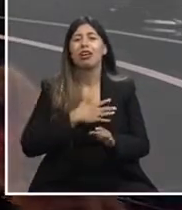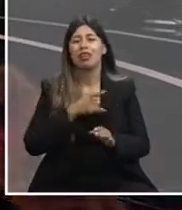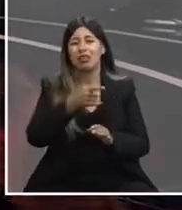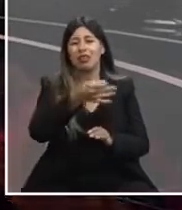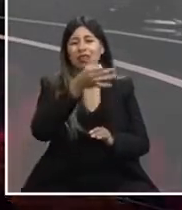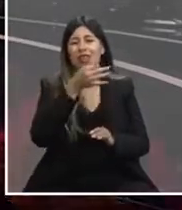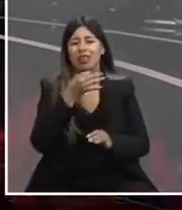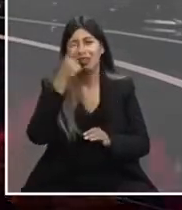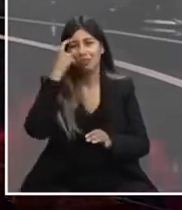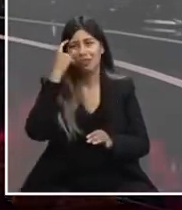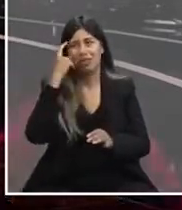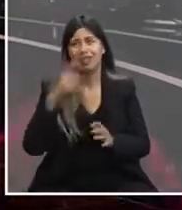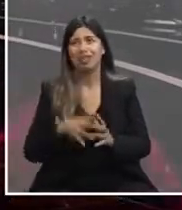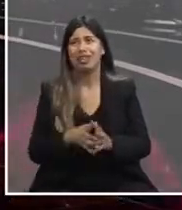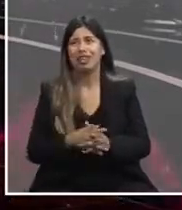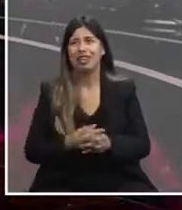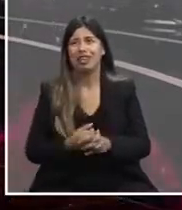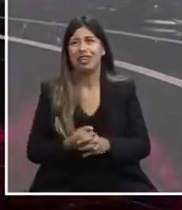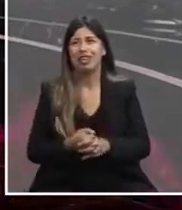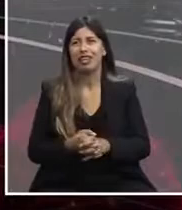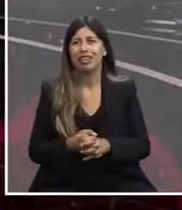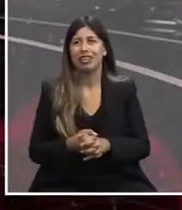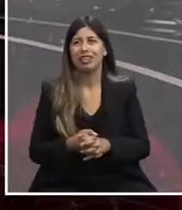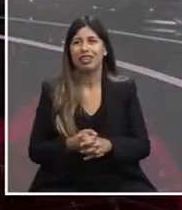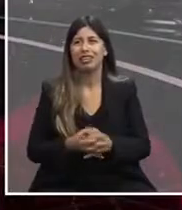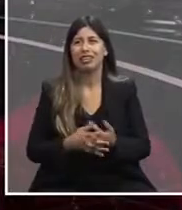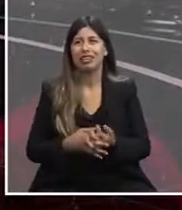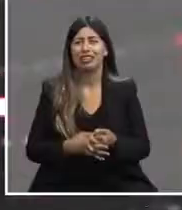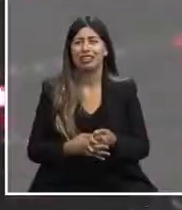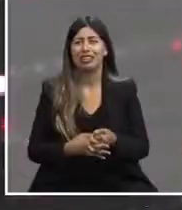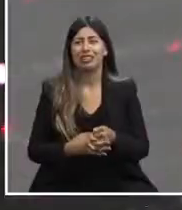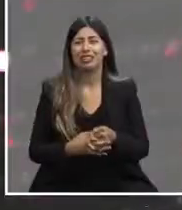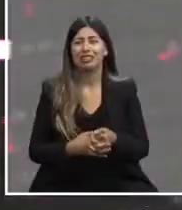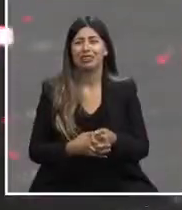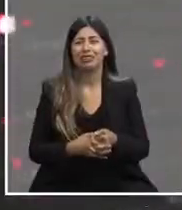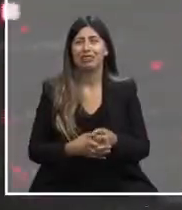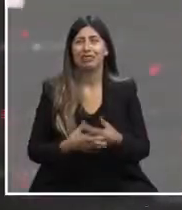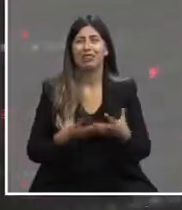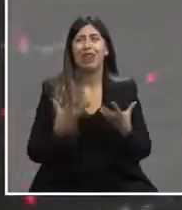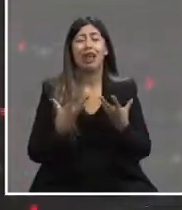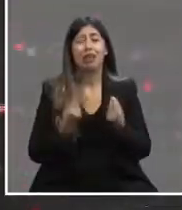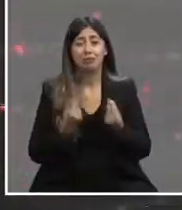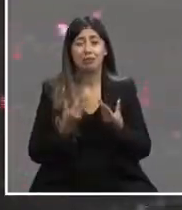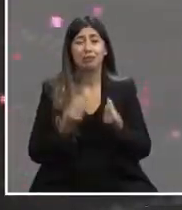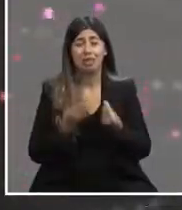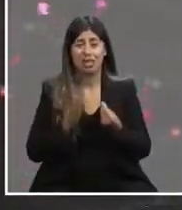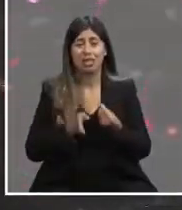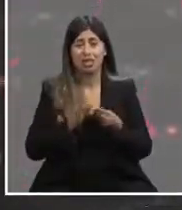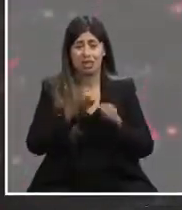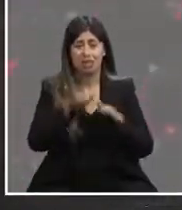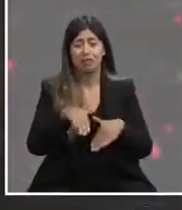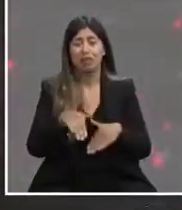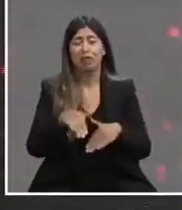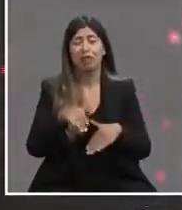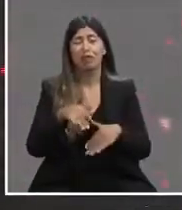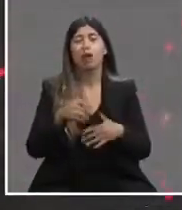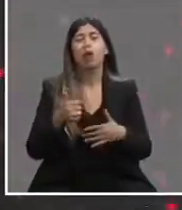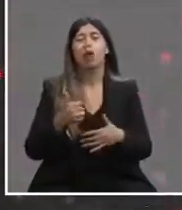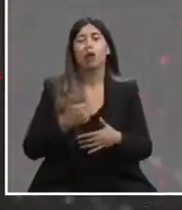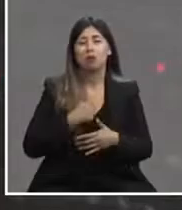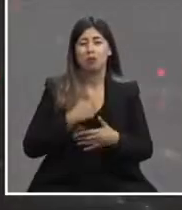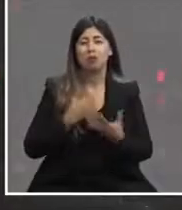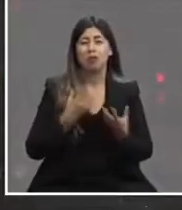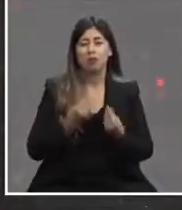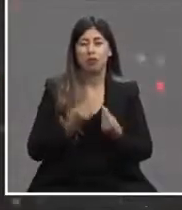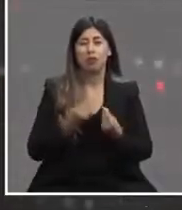piensas. Bueno, por de pronto, claro, el miedo sin duda sigue cumpliendo una función importante en nuestras vidas, como bien